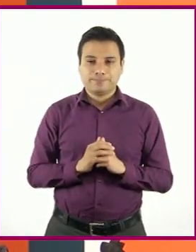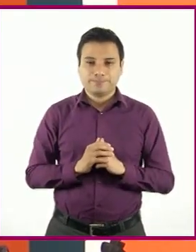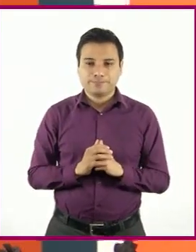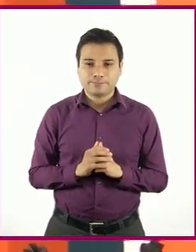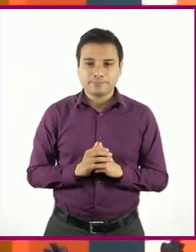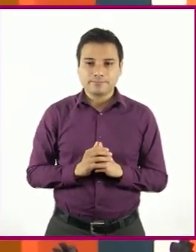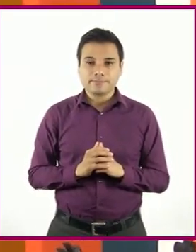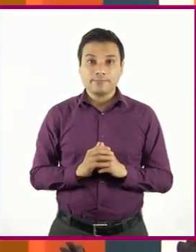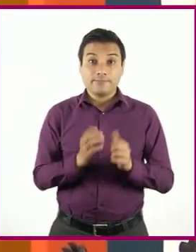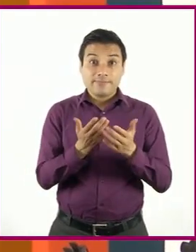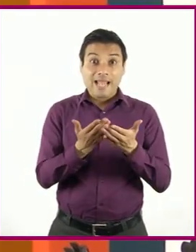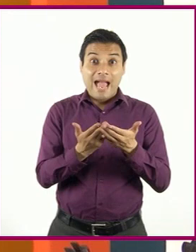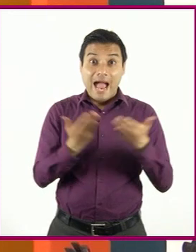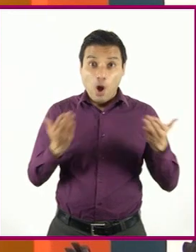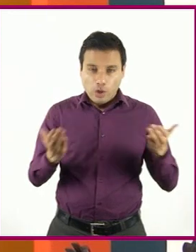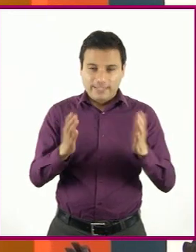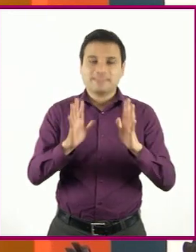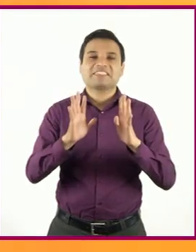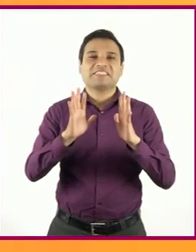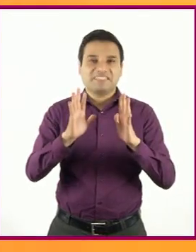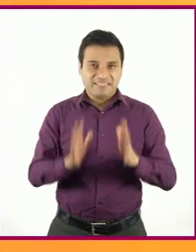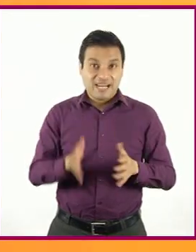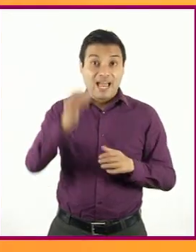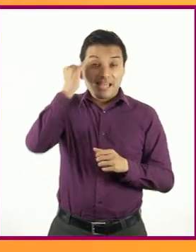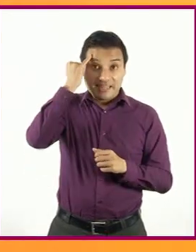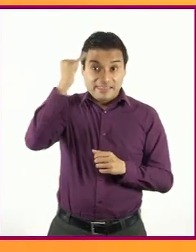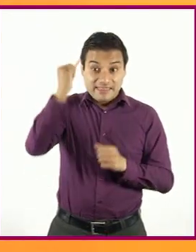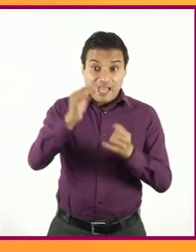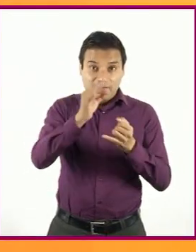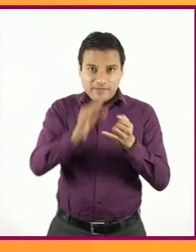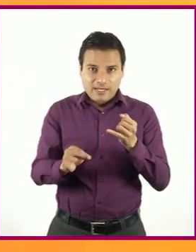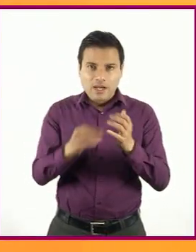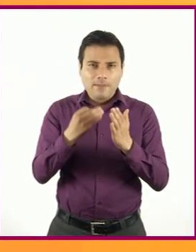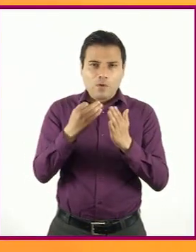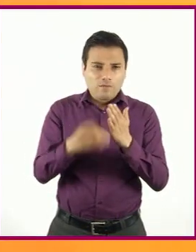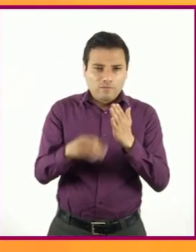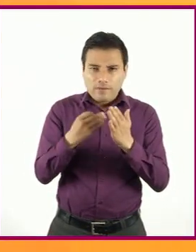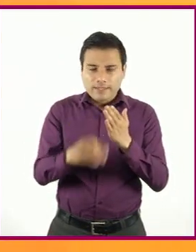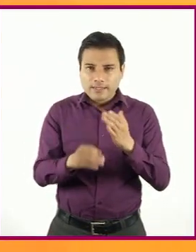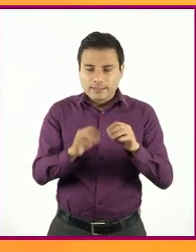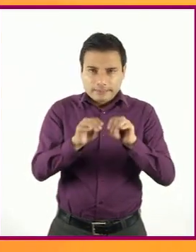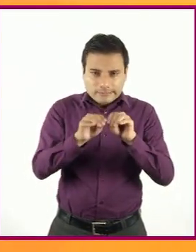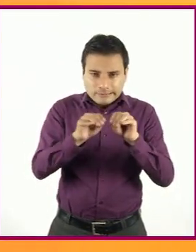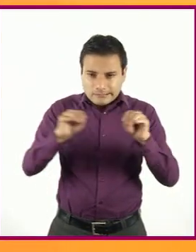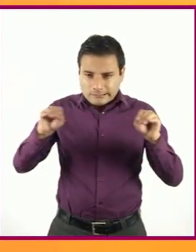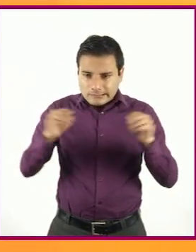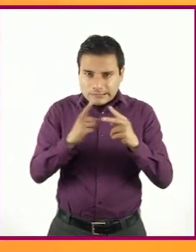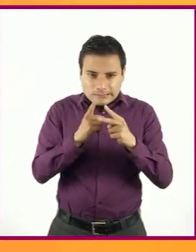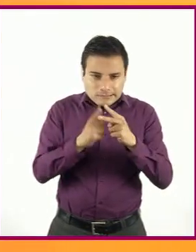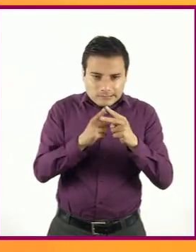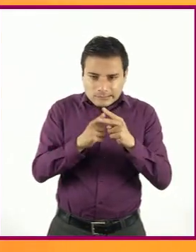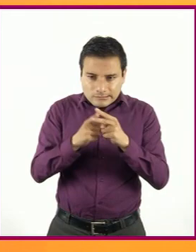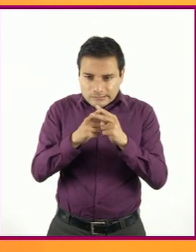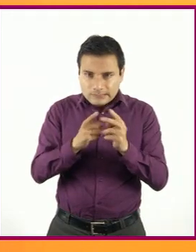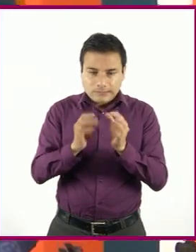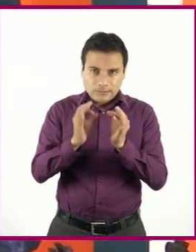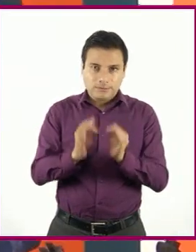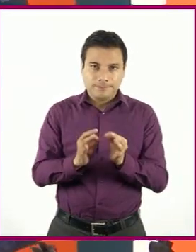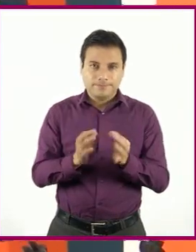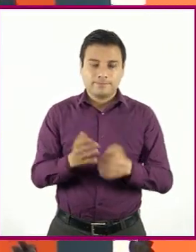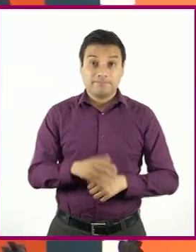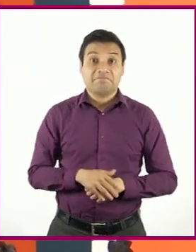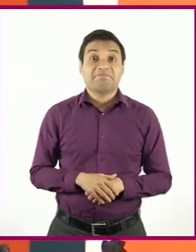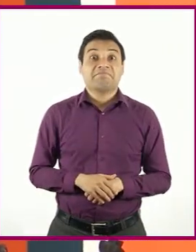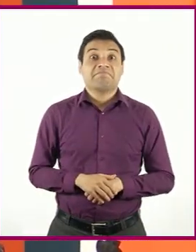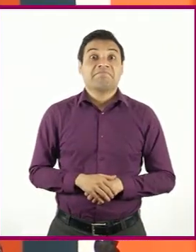a plantear ya nuestra propuesta final, poder hacer medidas y plantear ya por completo los pasos a seguir para poder realizar el proyecto. Uy,